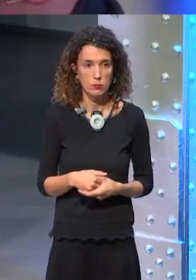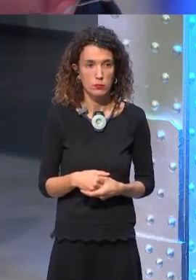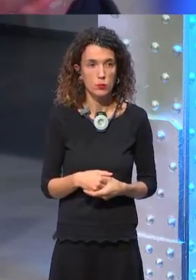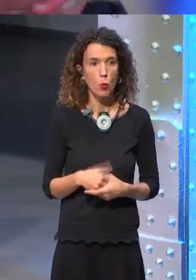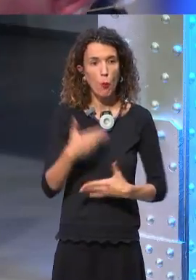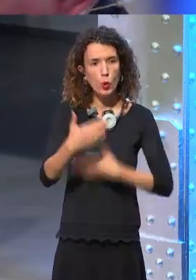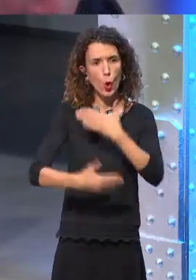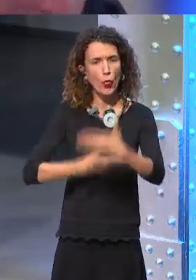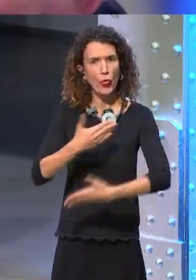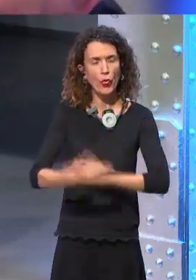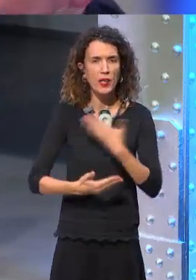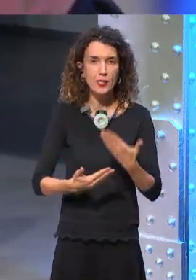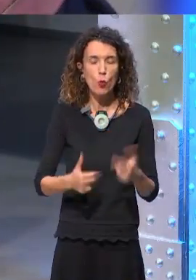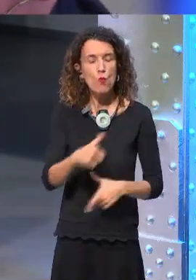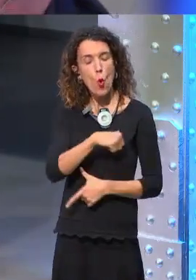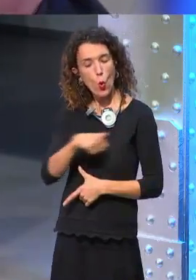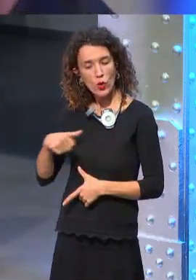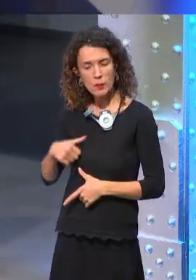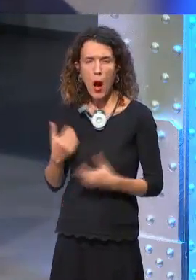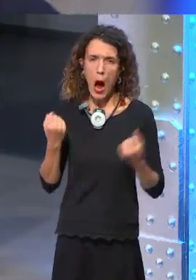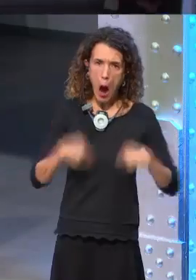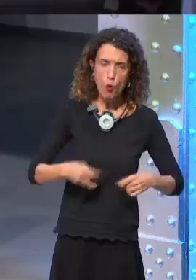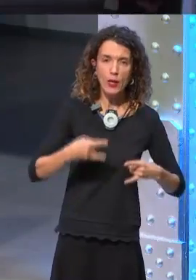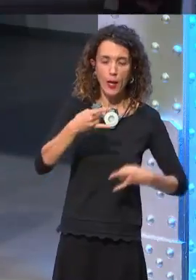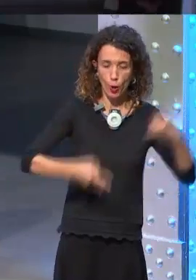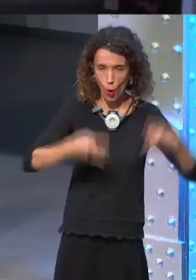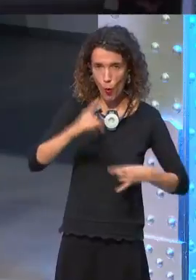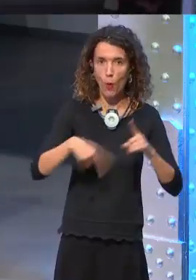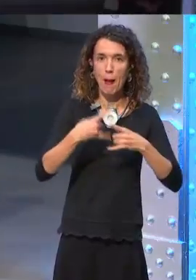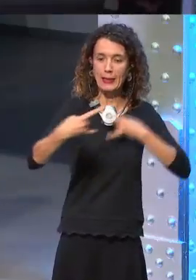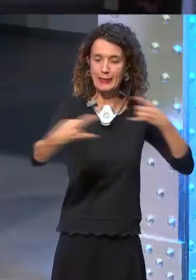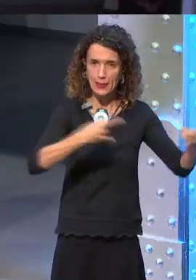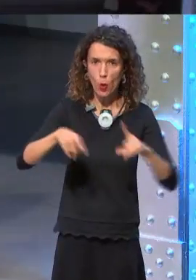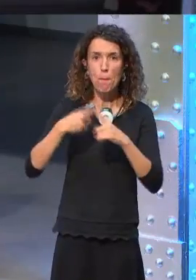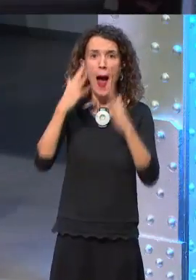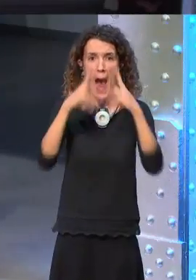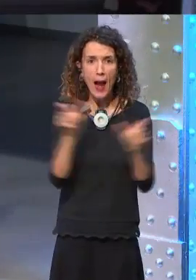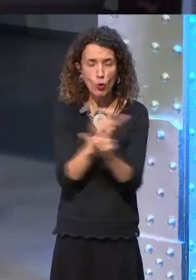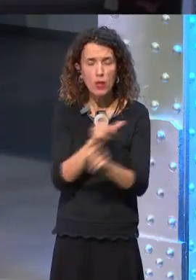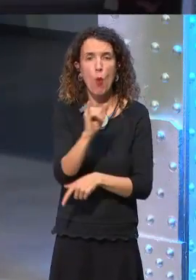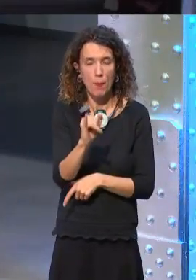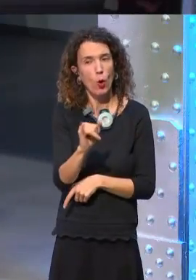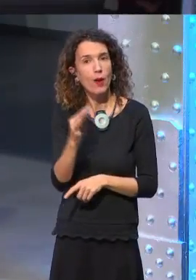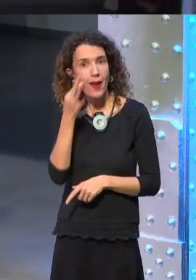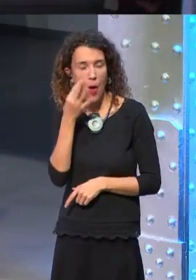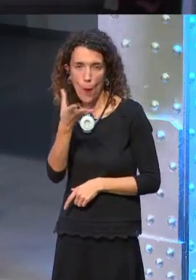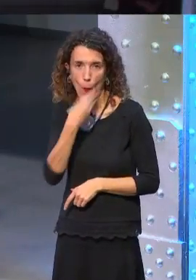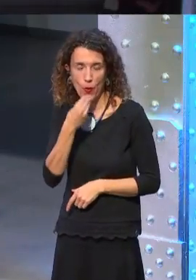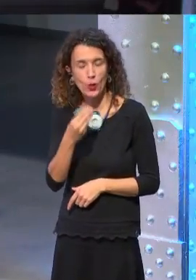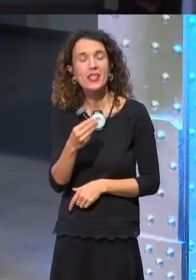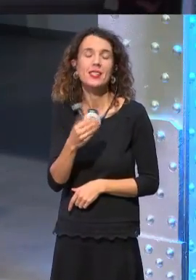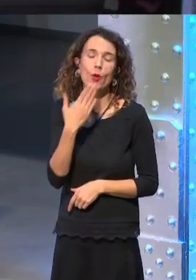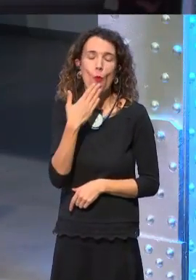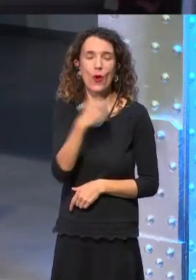Es un proceso muy íntimo a pesar de que haya un robot, un sensor y un algoritmo de por medio. Pues es precioso.